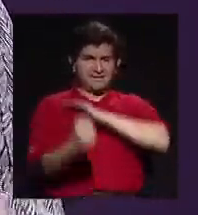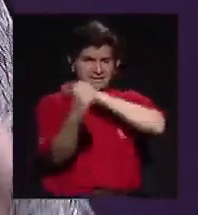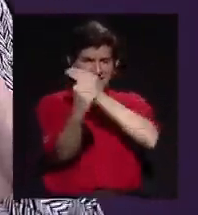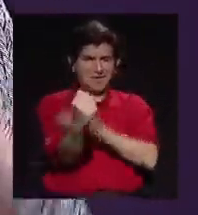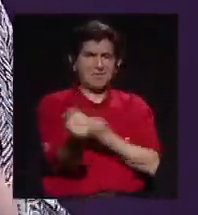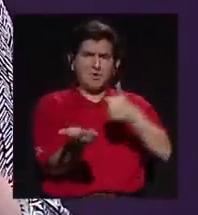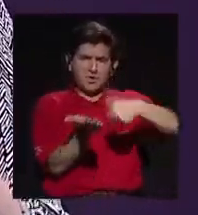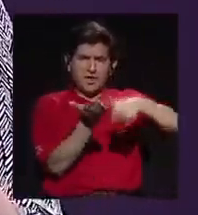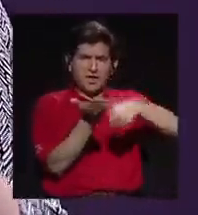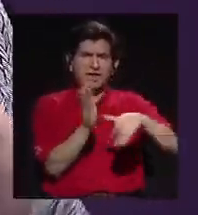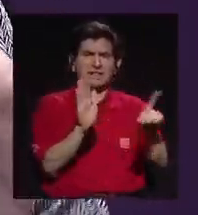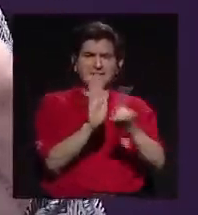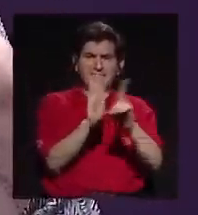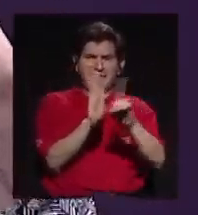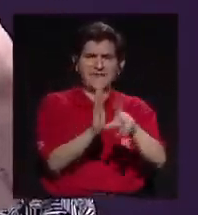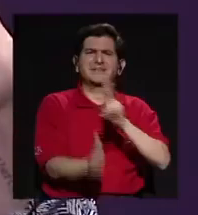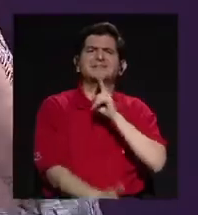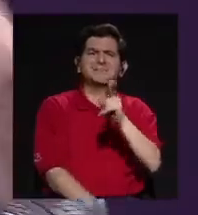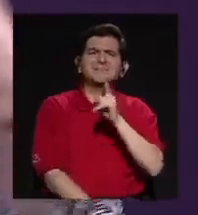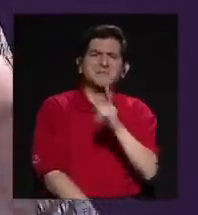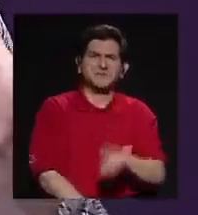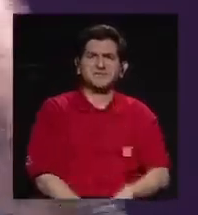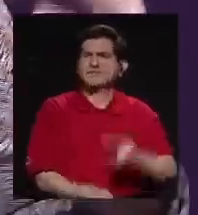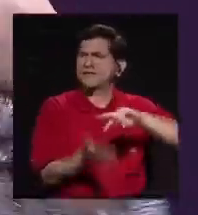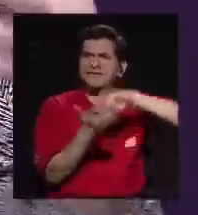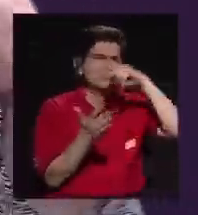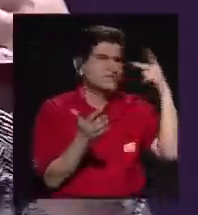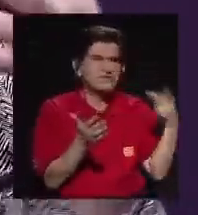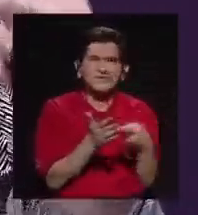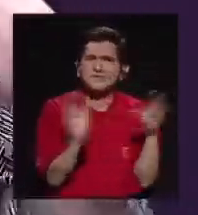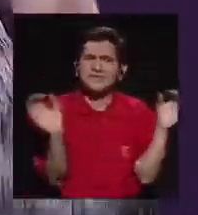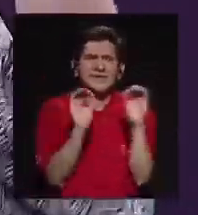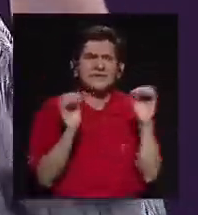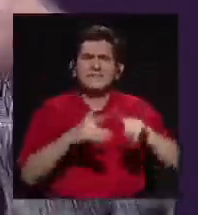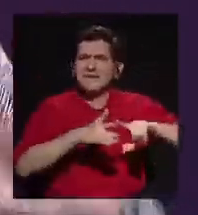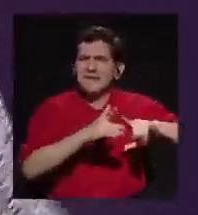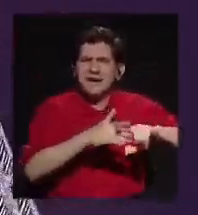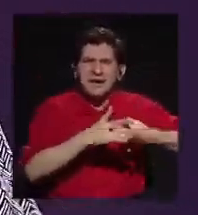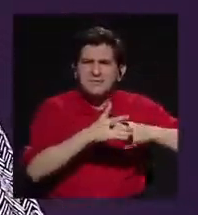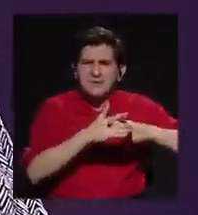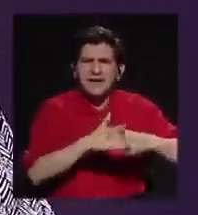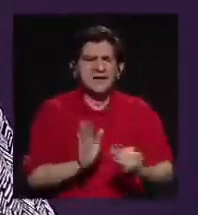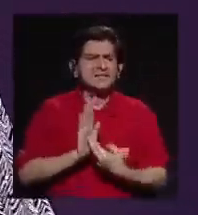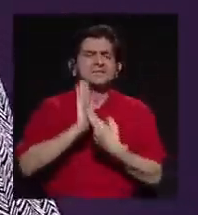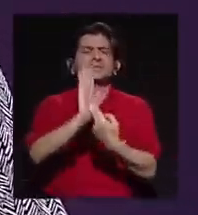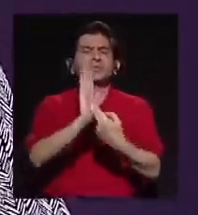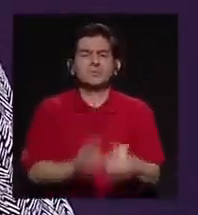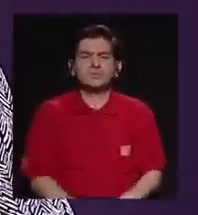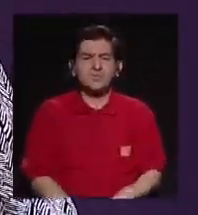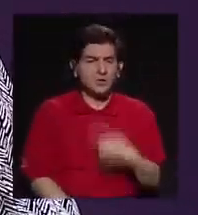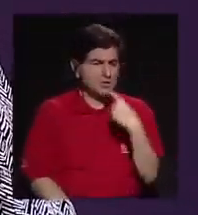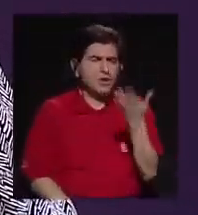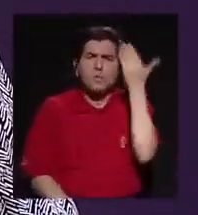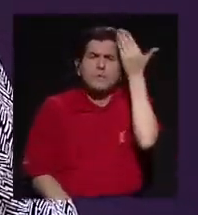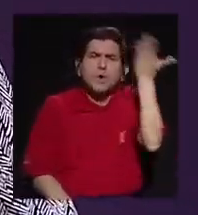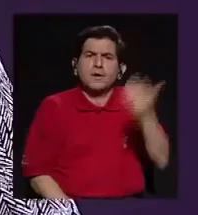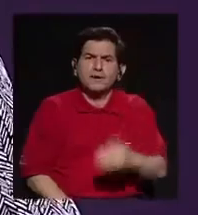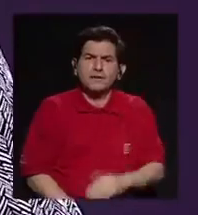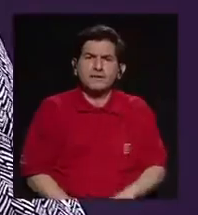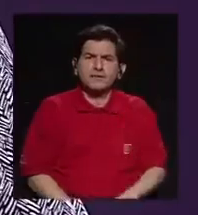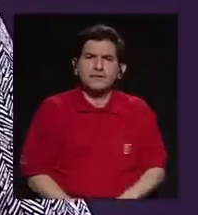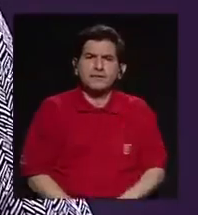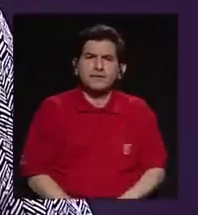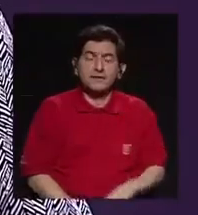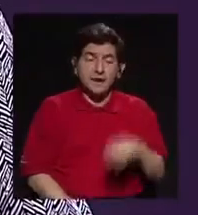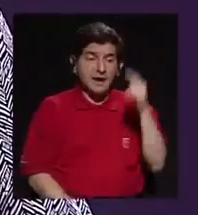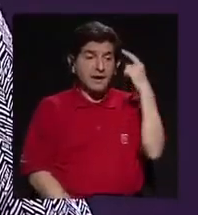de voto, ese derecho al voto, realmente no constituye ningún mecanismo que le represente. ¿Por qué lo digo? Porque